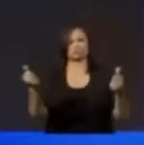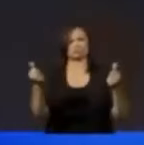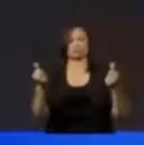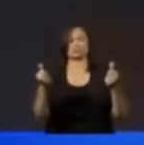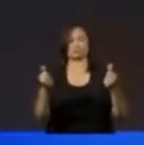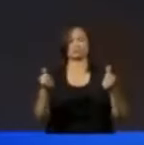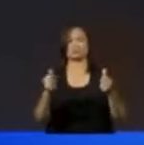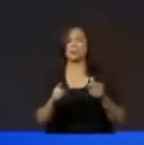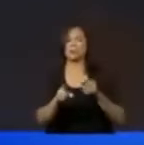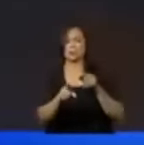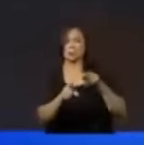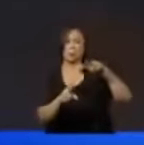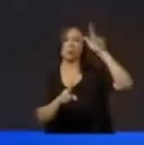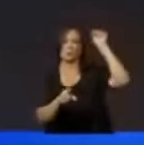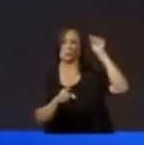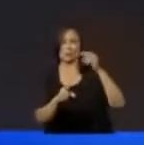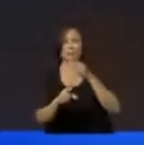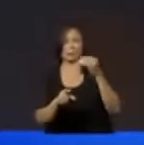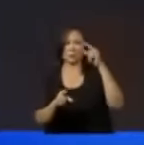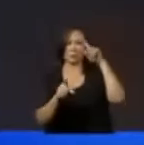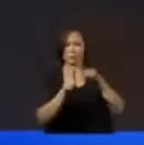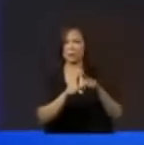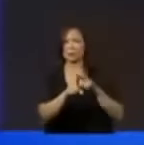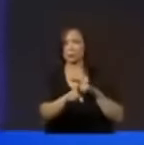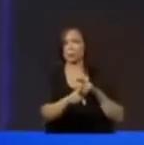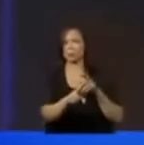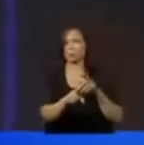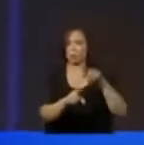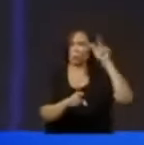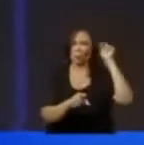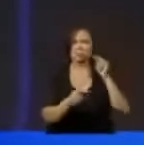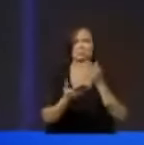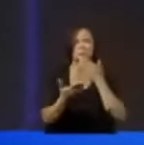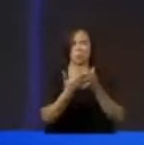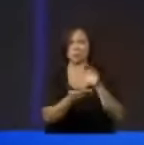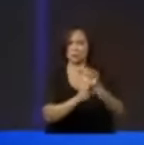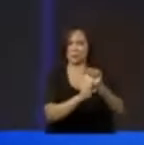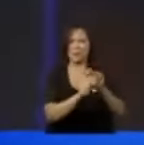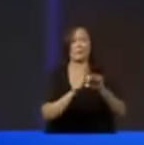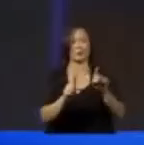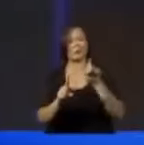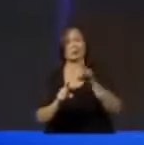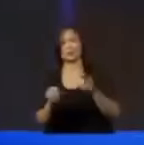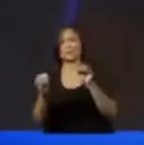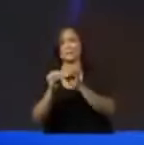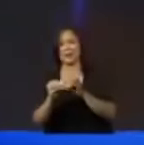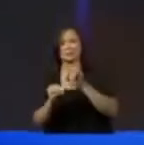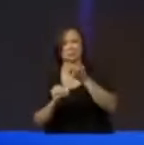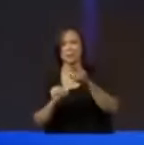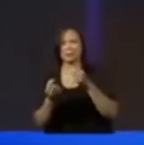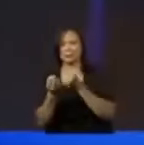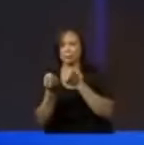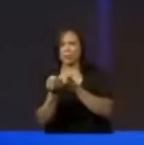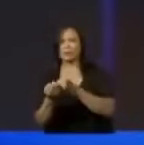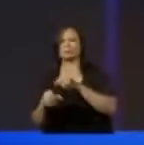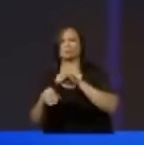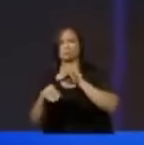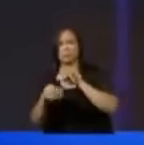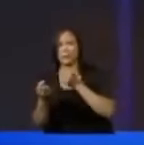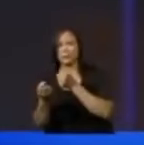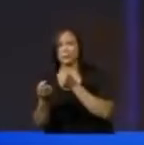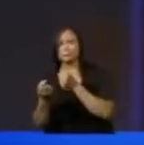candidato Abinader, a las mujeres las siguen matando. Tenemos que apoyarlas además con seguimiento